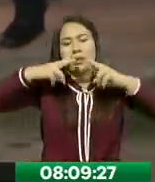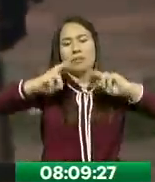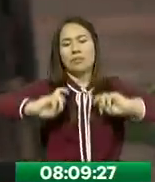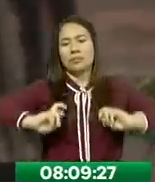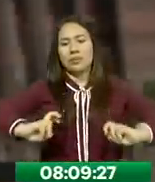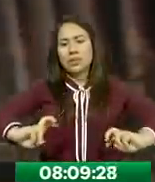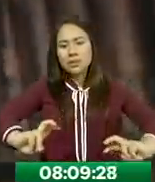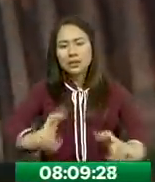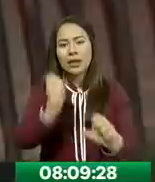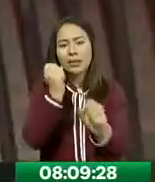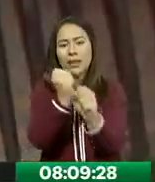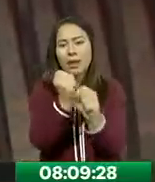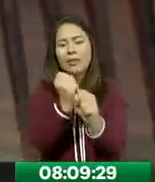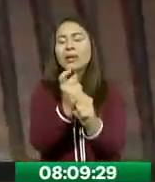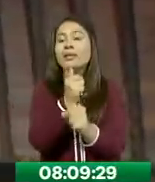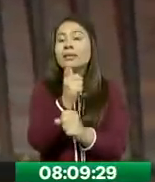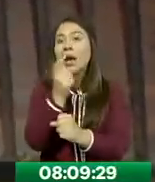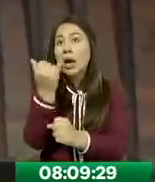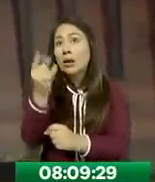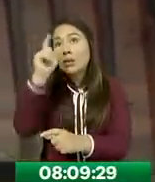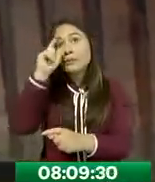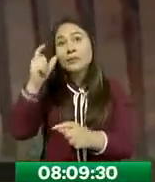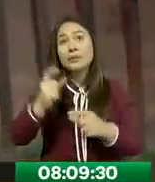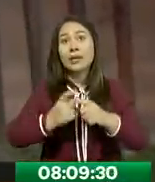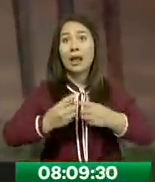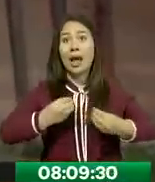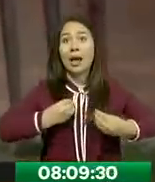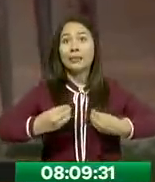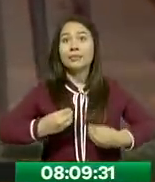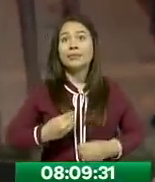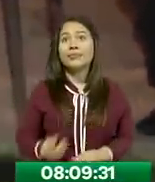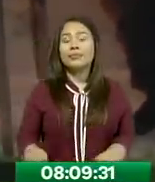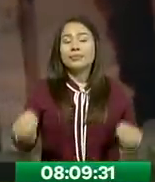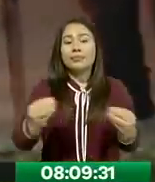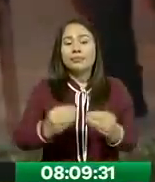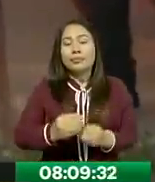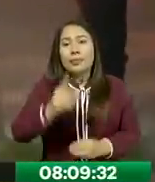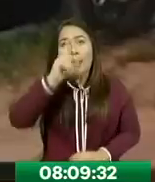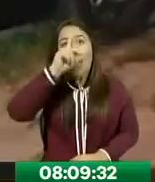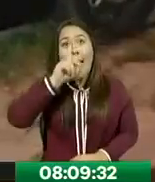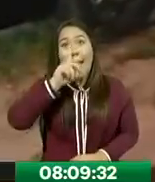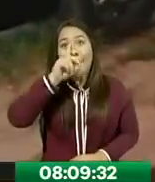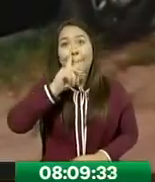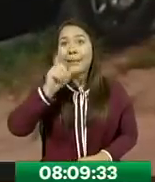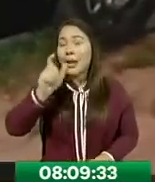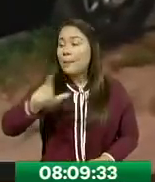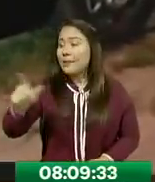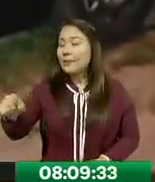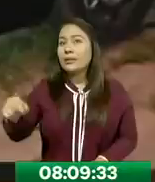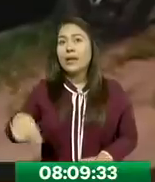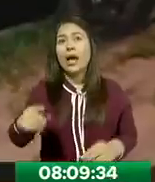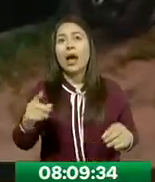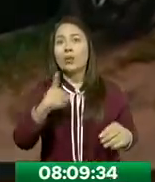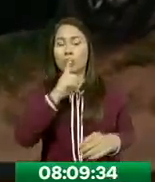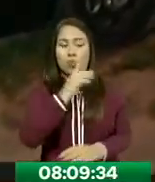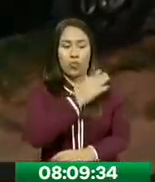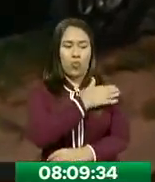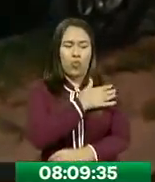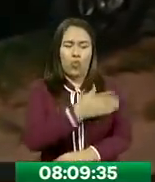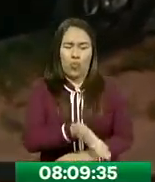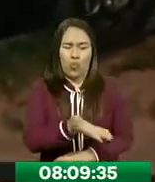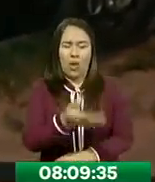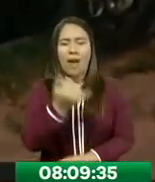Tras esa tarea, la Fiscalía logró determinar que también existirían empleados y funcionarios de estos puertos como cómplices de